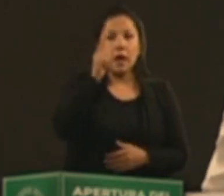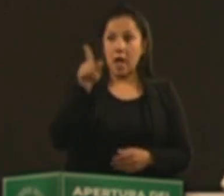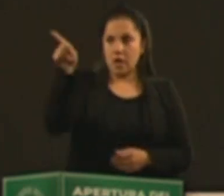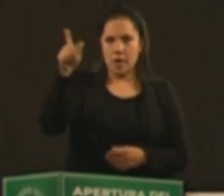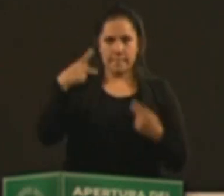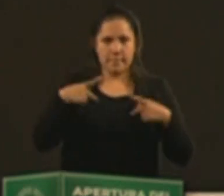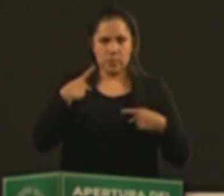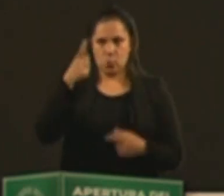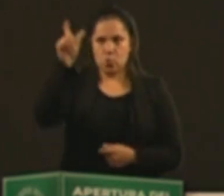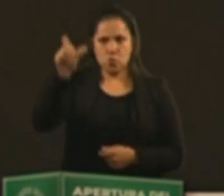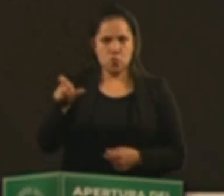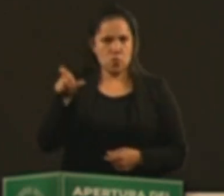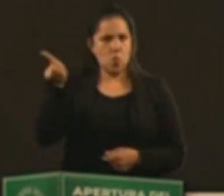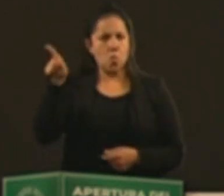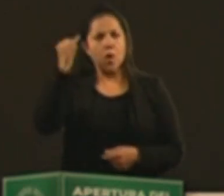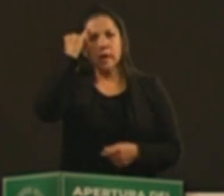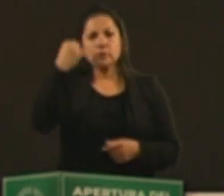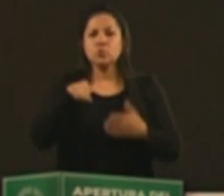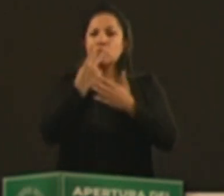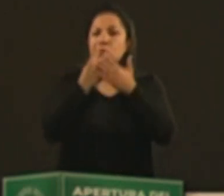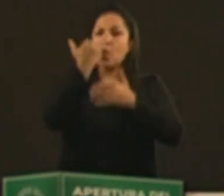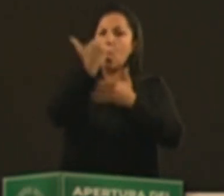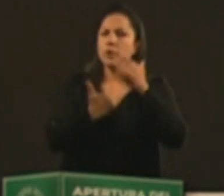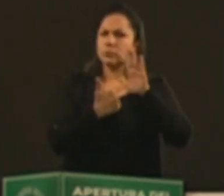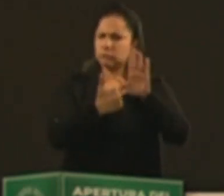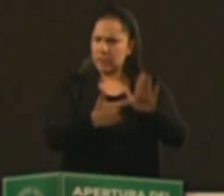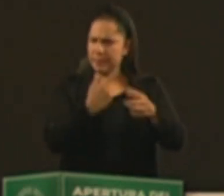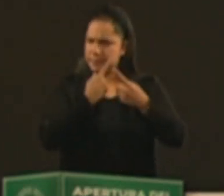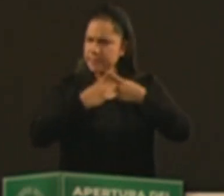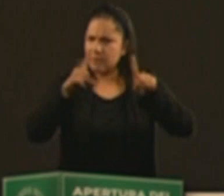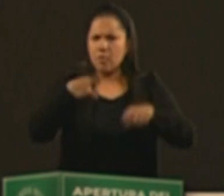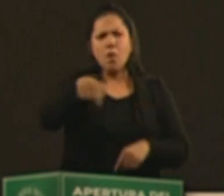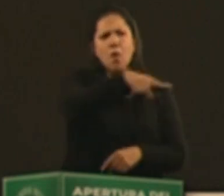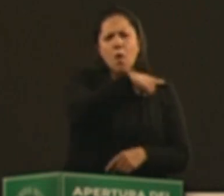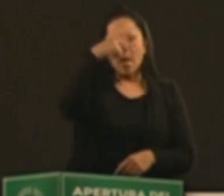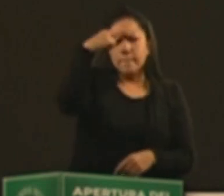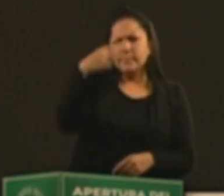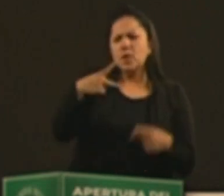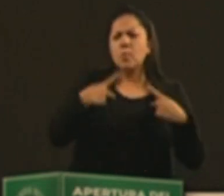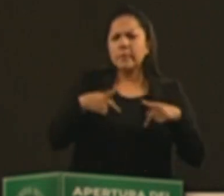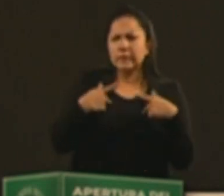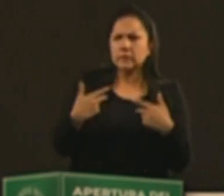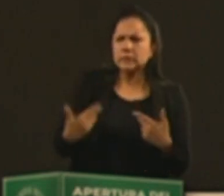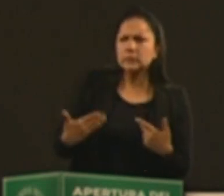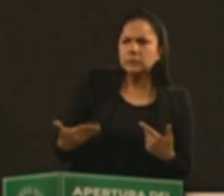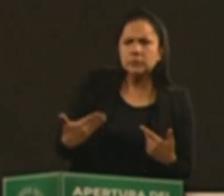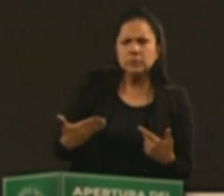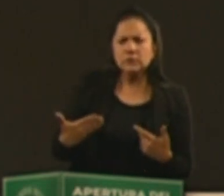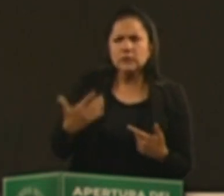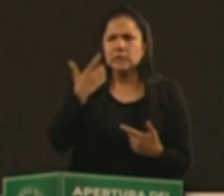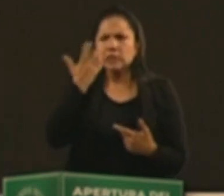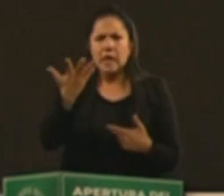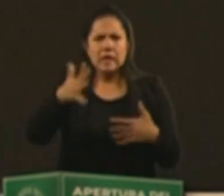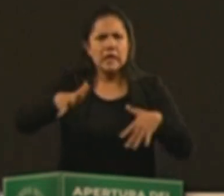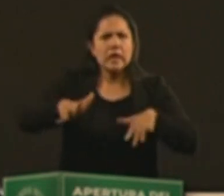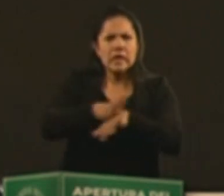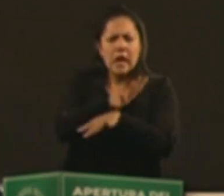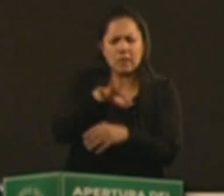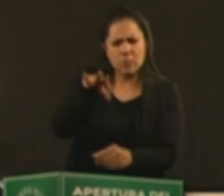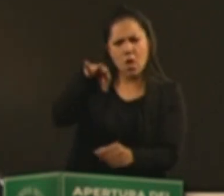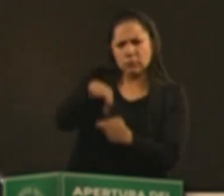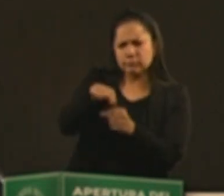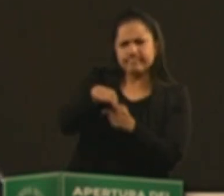diferente. México creyó y votó por un cambio. Pero nos ha quedado claro que esa esperanza ha